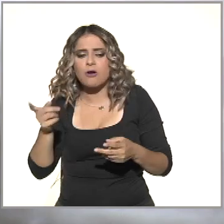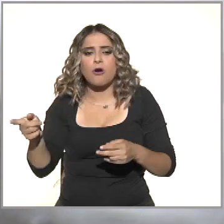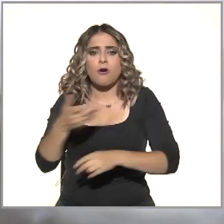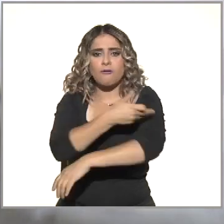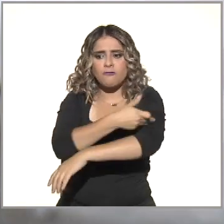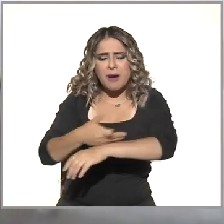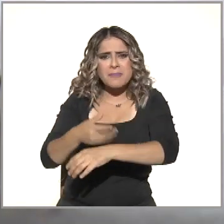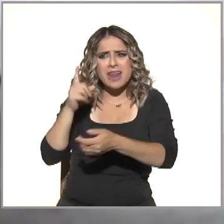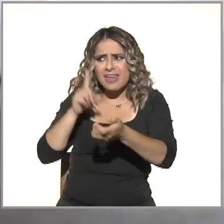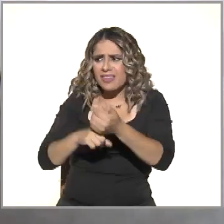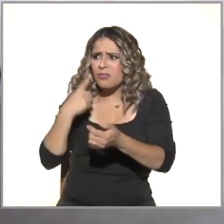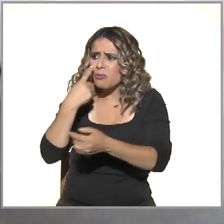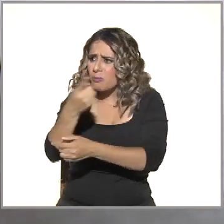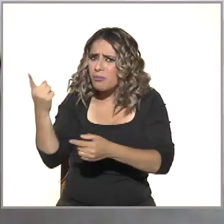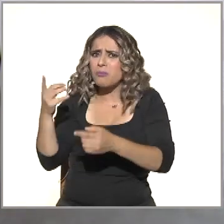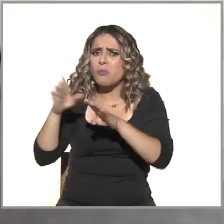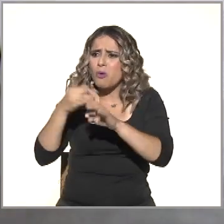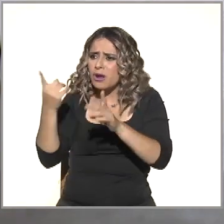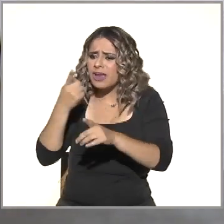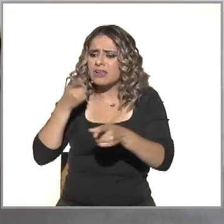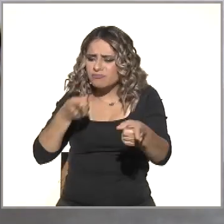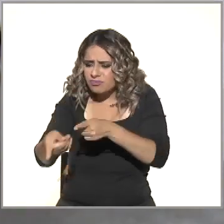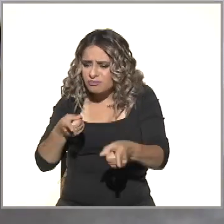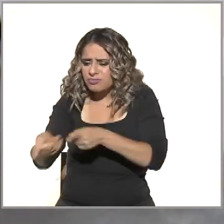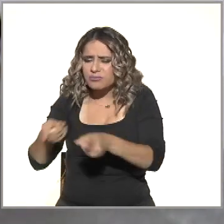se dan cuenta?